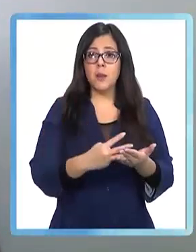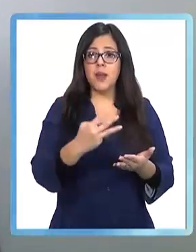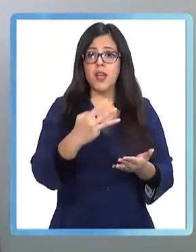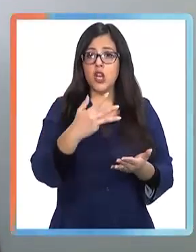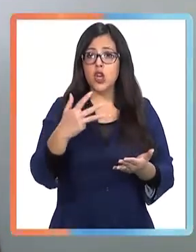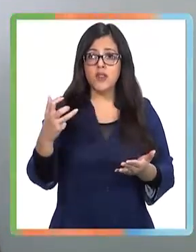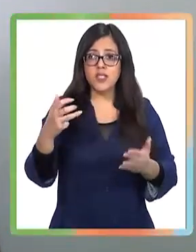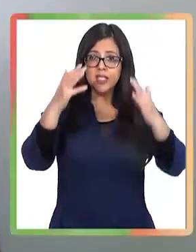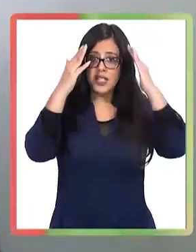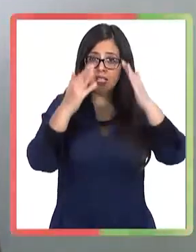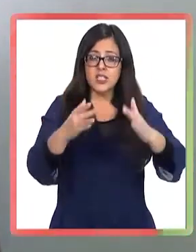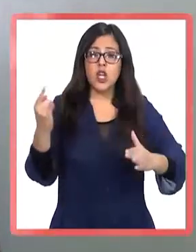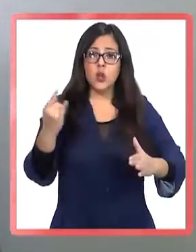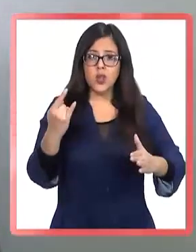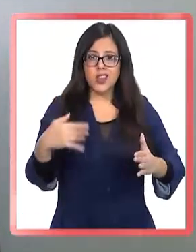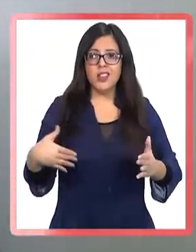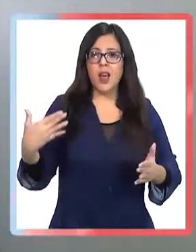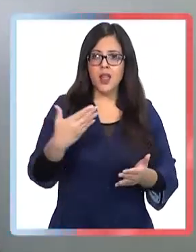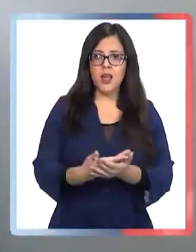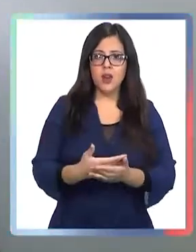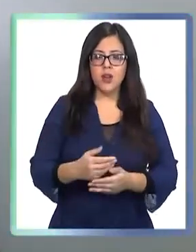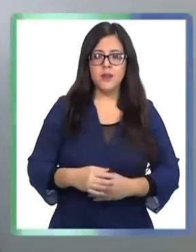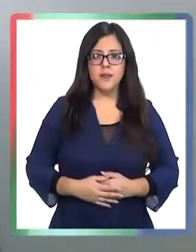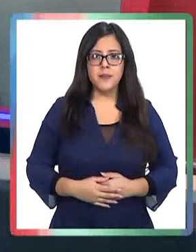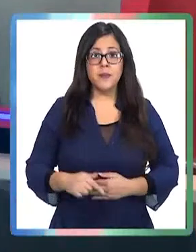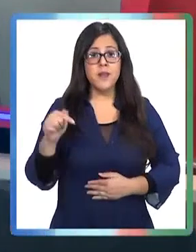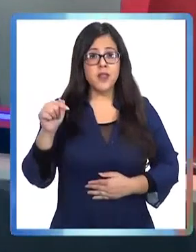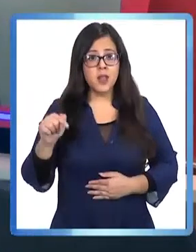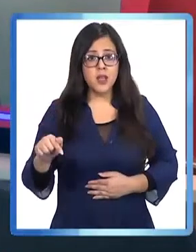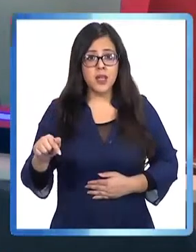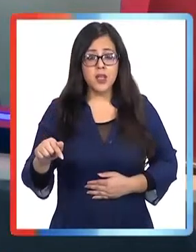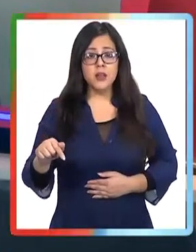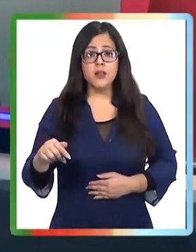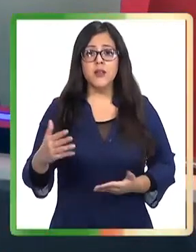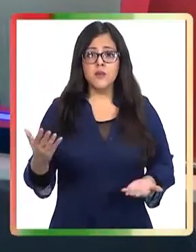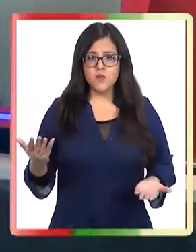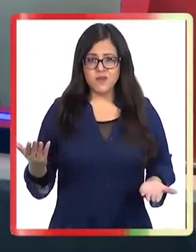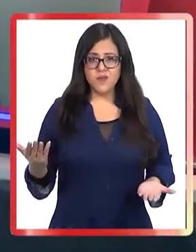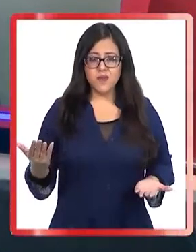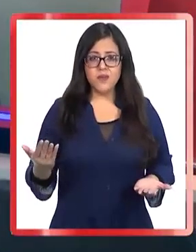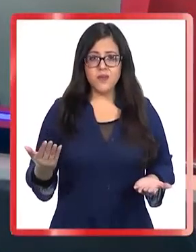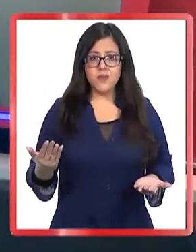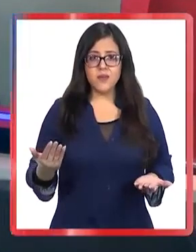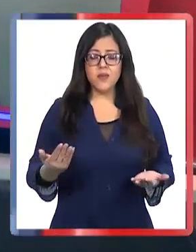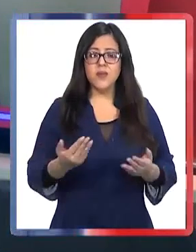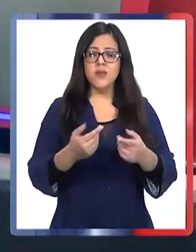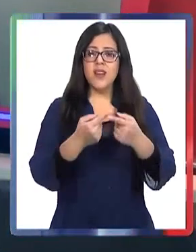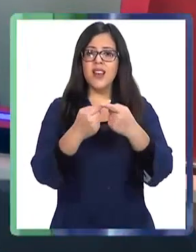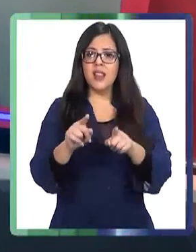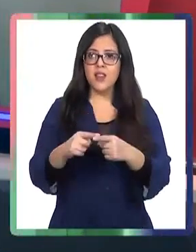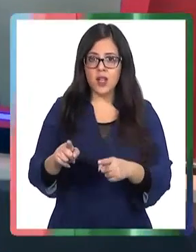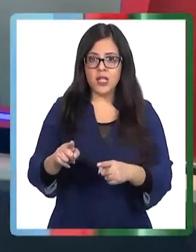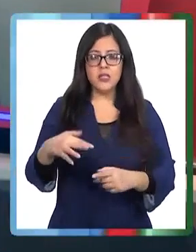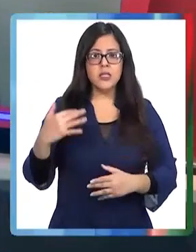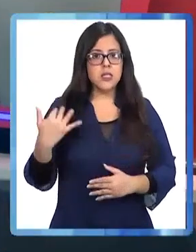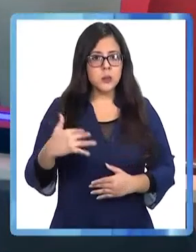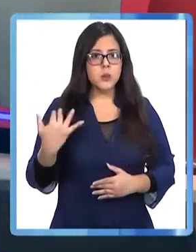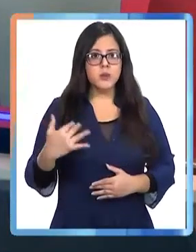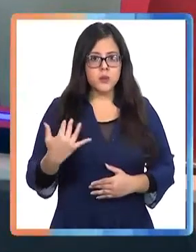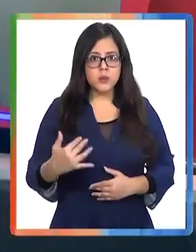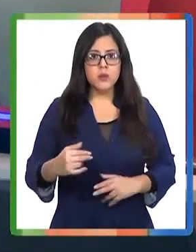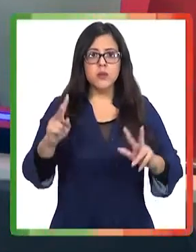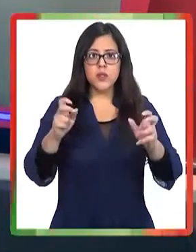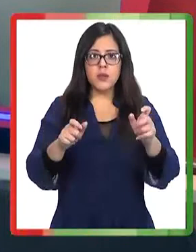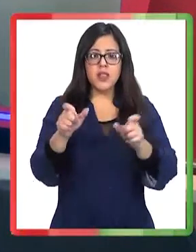3.900 atenciones de urgencia llevamos a la fecha, lo cual claramente nos indica que la diferencia es abismal